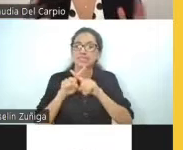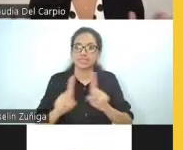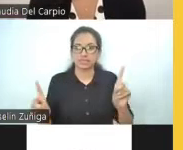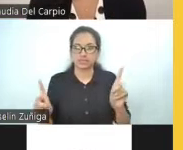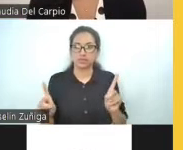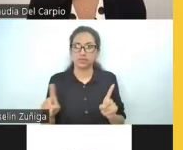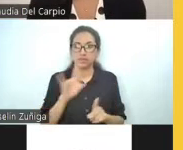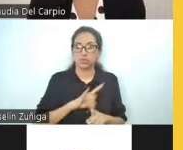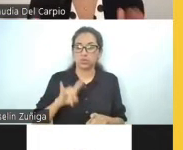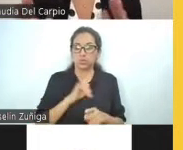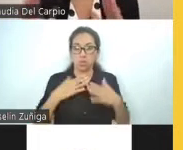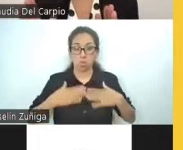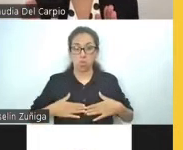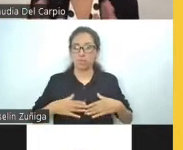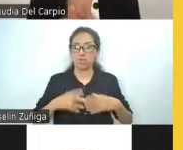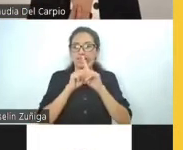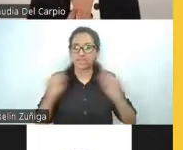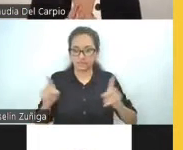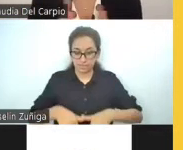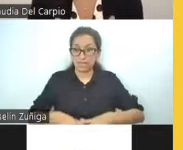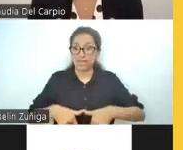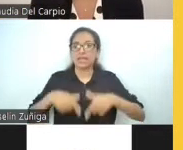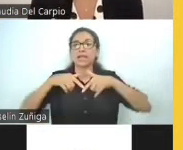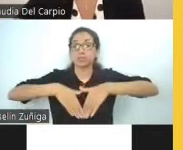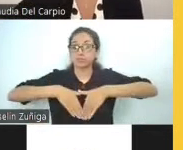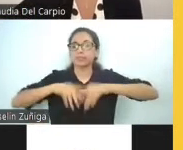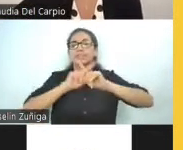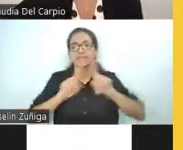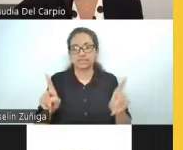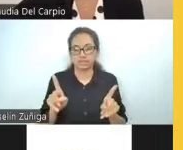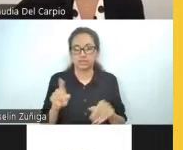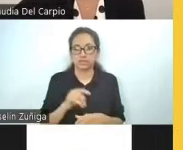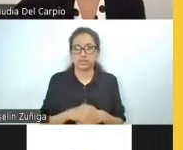lo que usamos para el resto del cuerpo, porque esa piel es distinta.